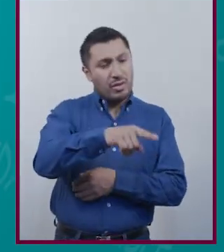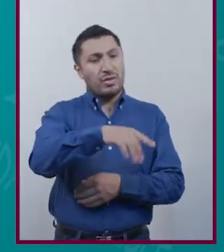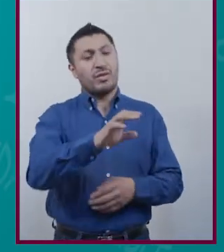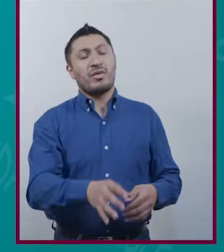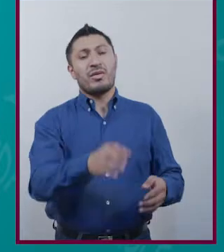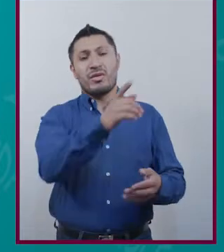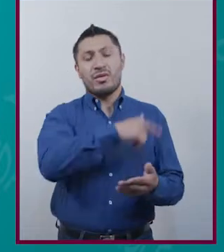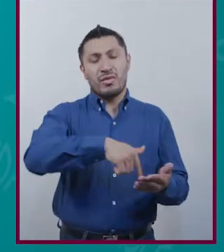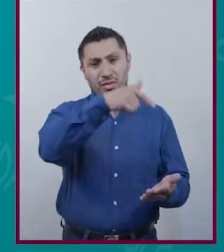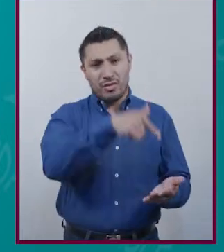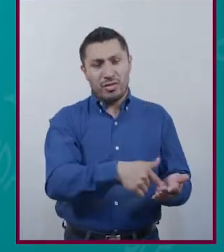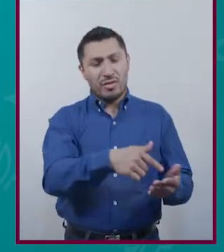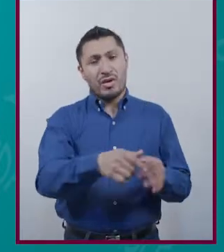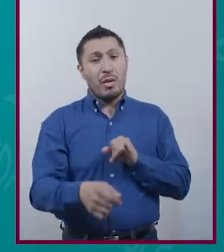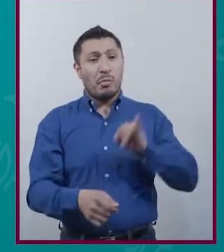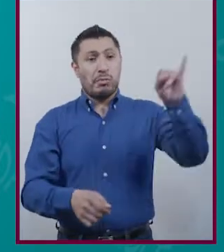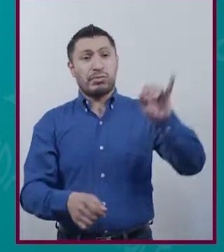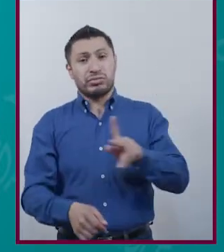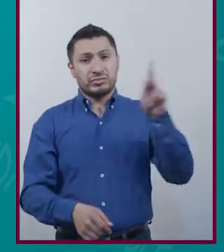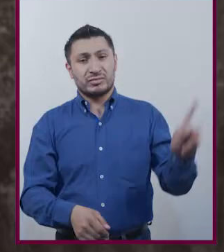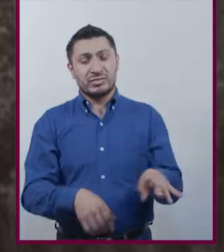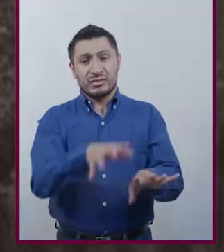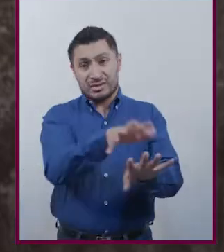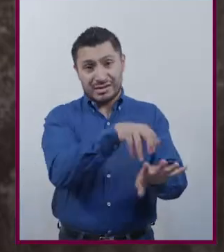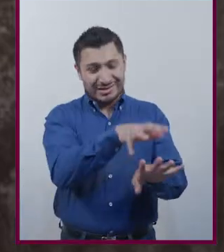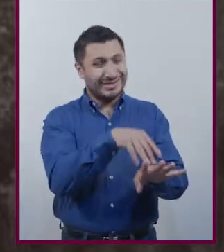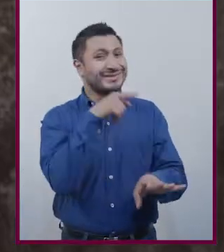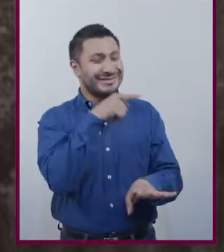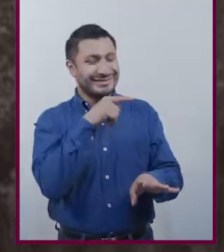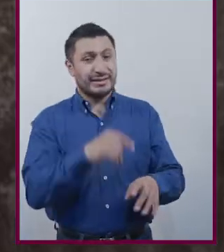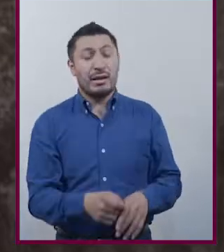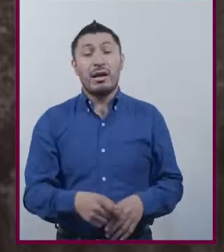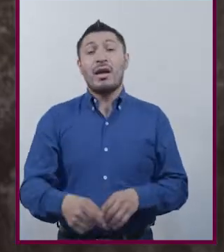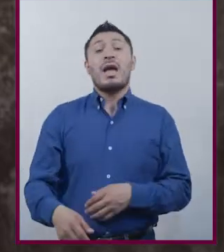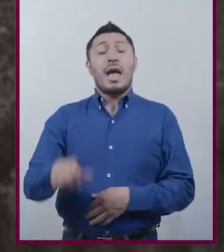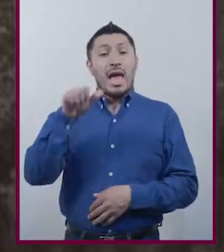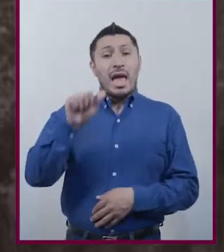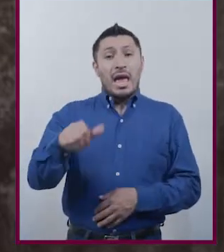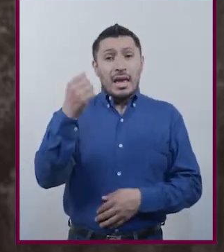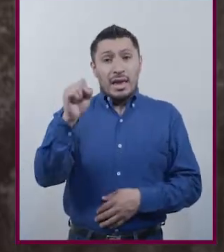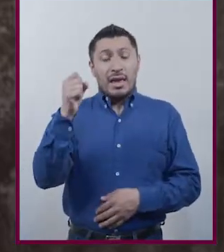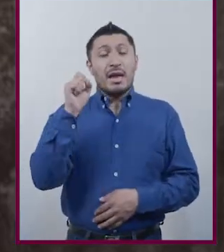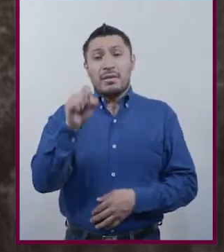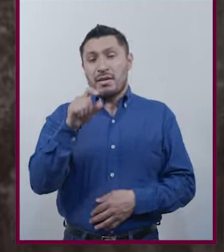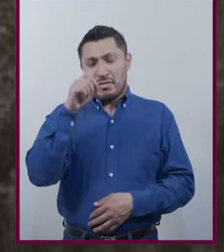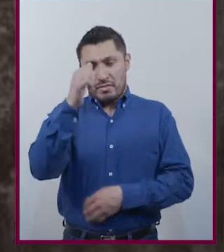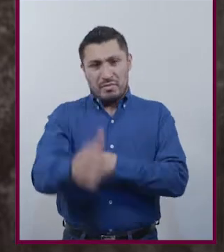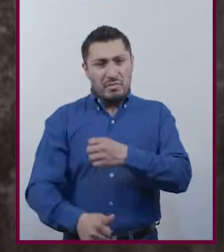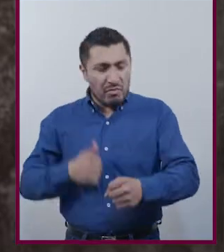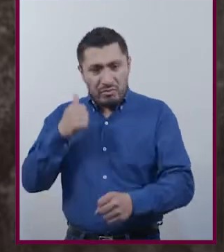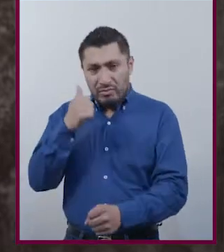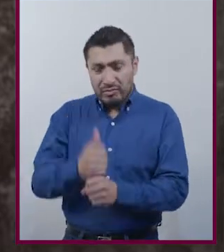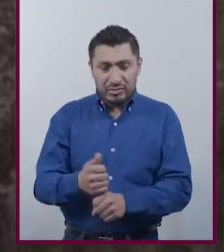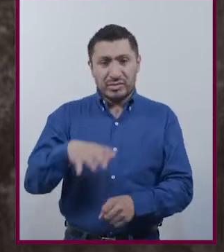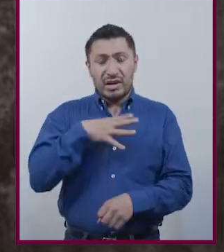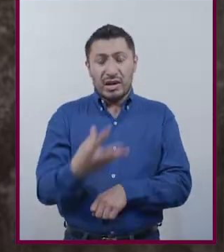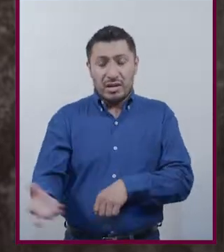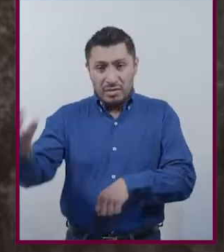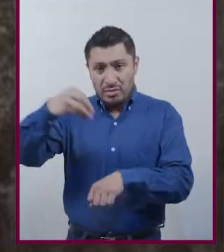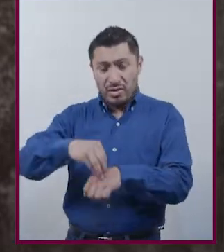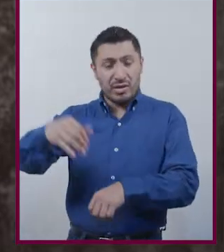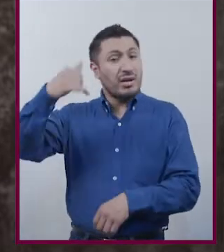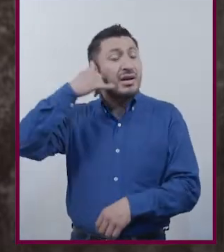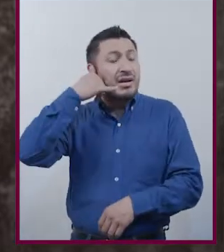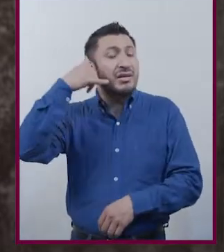comisaría ubicada en el lejano pueblo de Tlalpan. Y para el 16 de septiembre de ese mismo año se instaló una